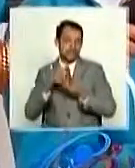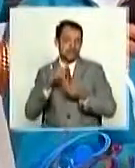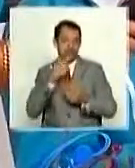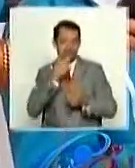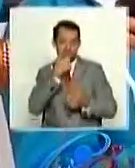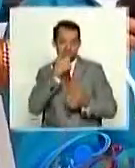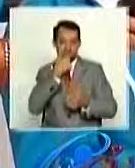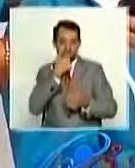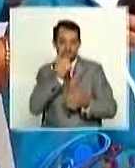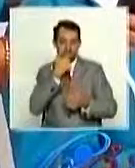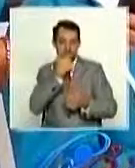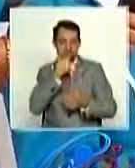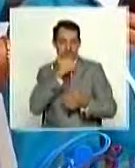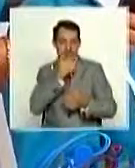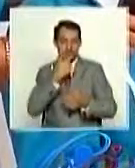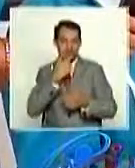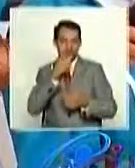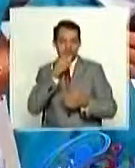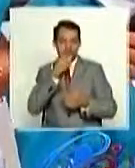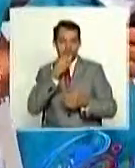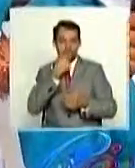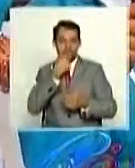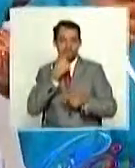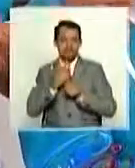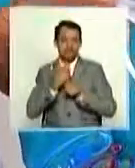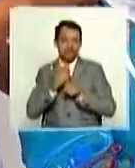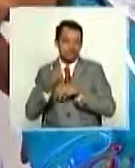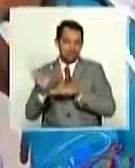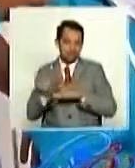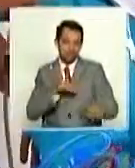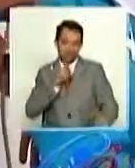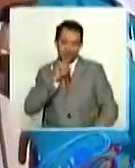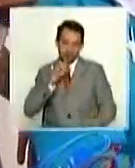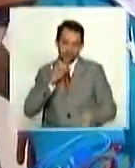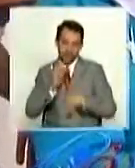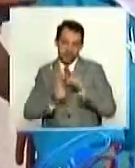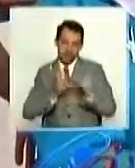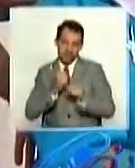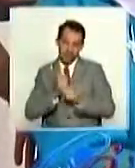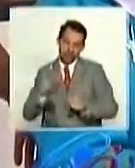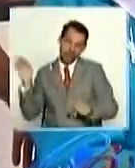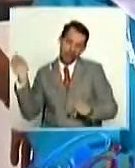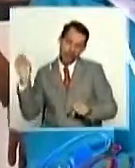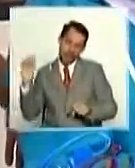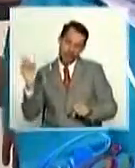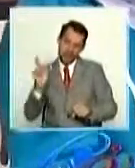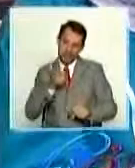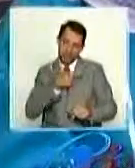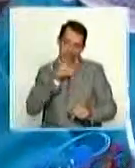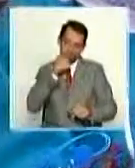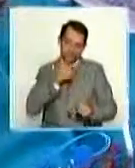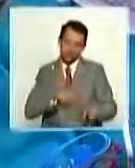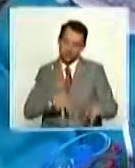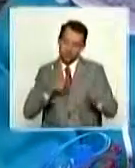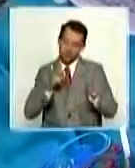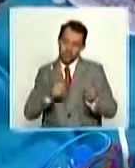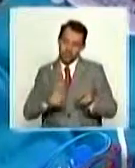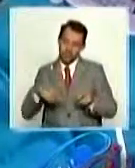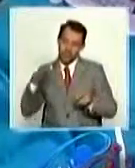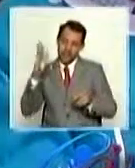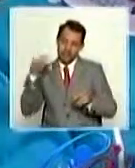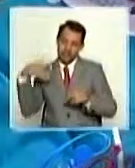está llenando con alimentos en la parte interna. Abelardo, ¿hace cuántos años tiene esa prótesis? Y si cuando usted ha